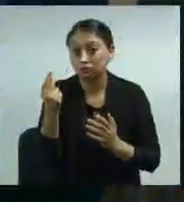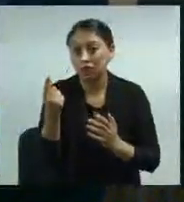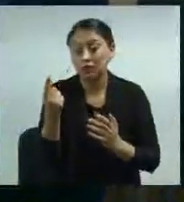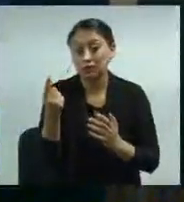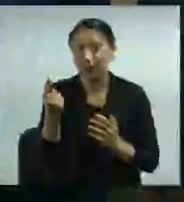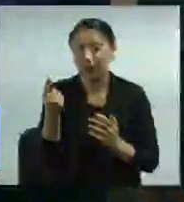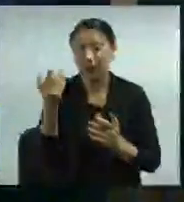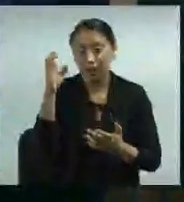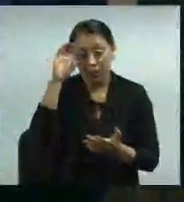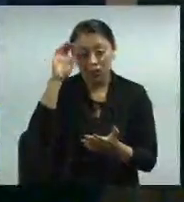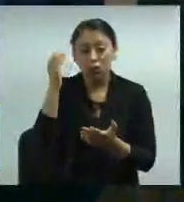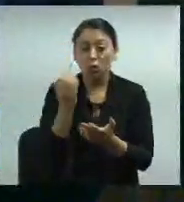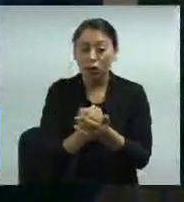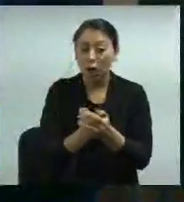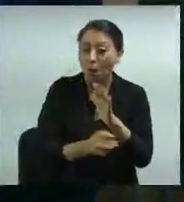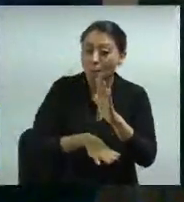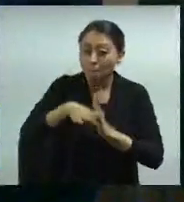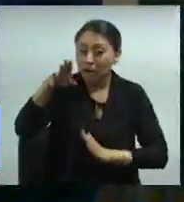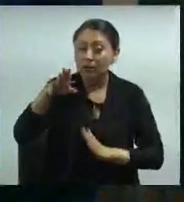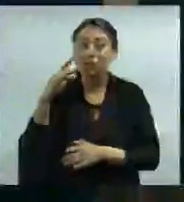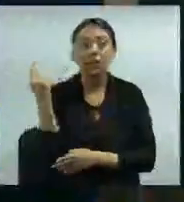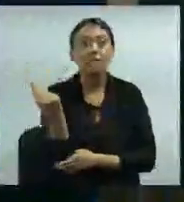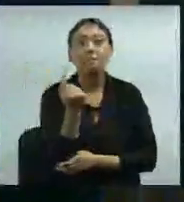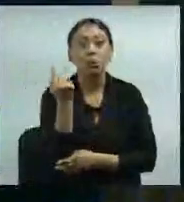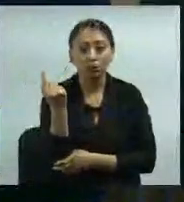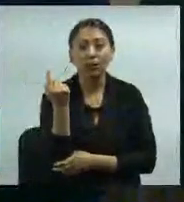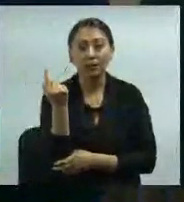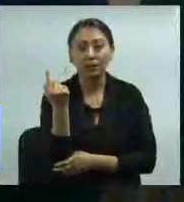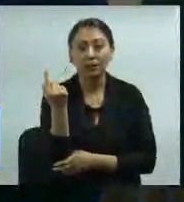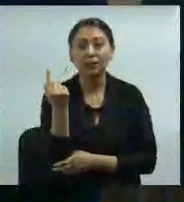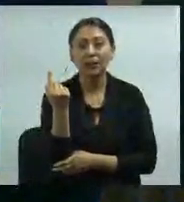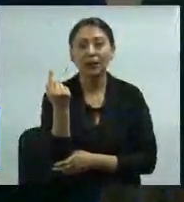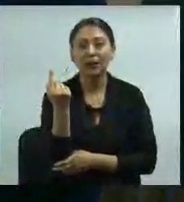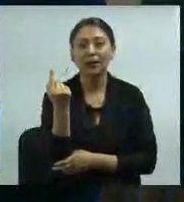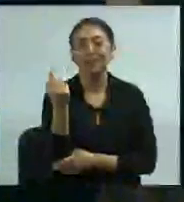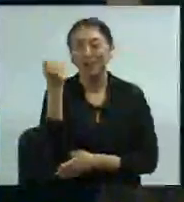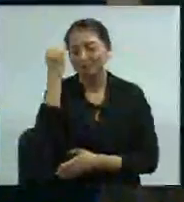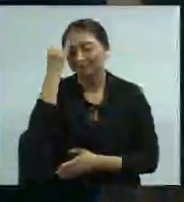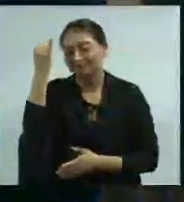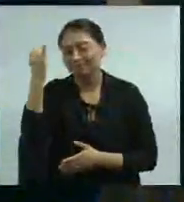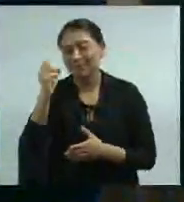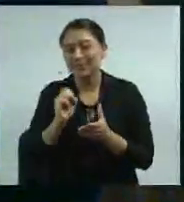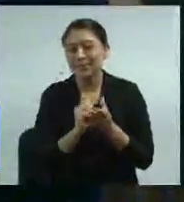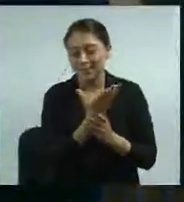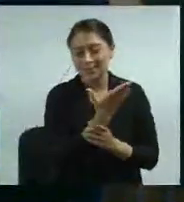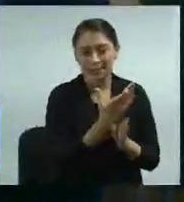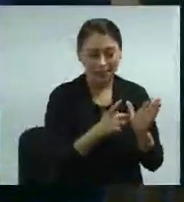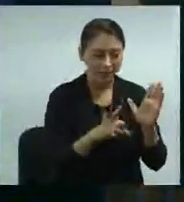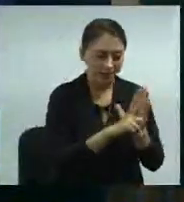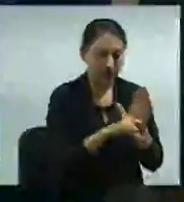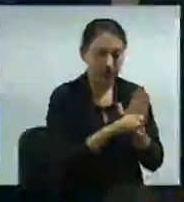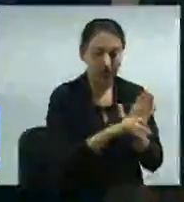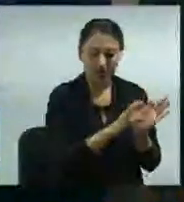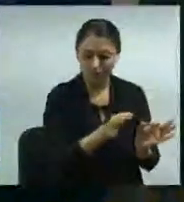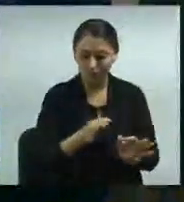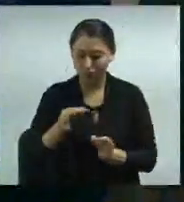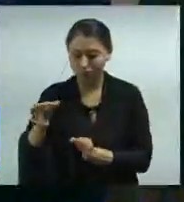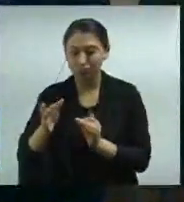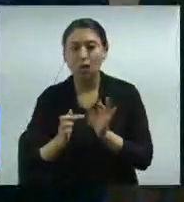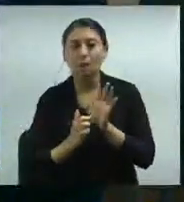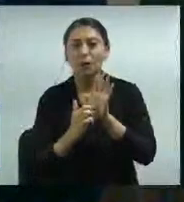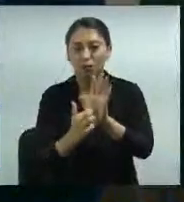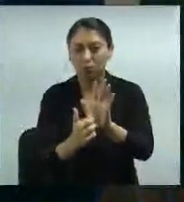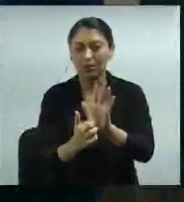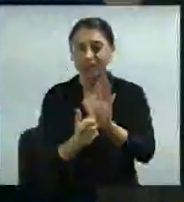que ahí lo más importante es plantear una iniciativa de ley para reinventar